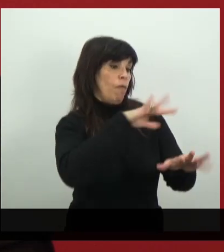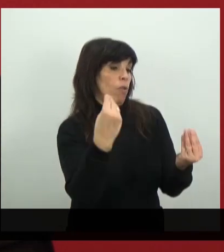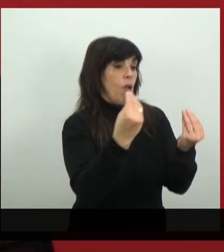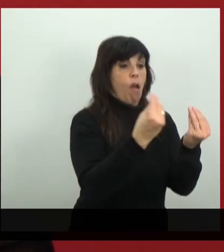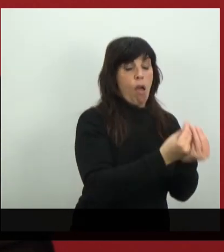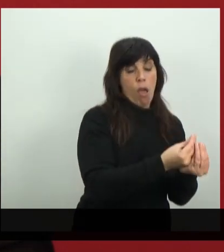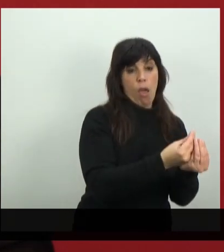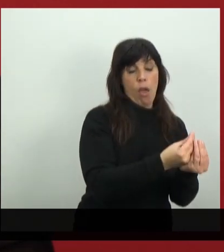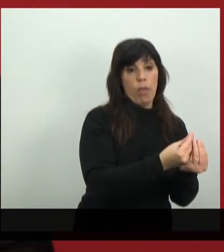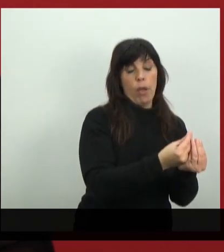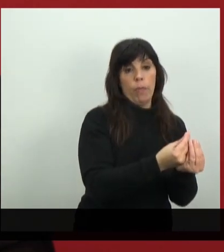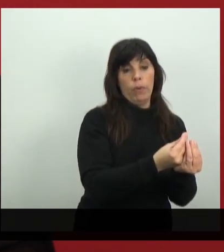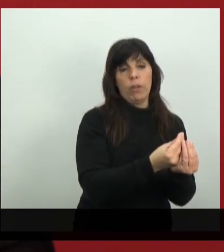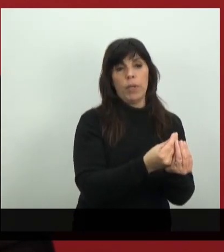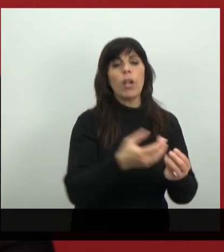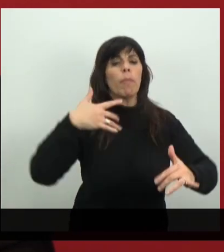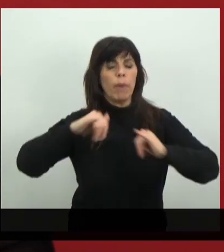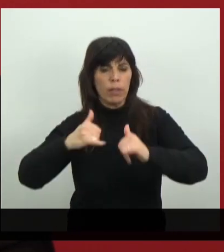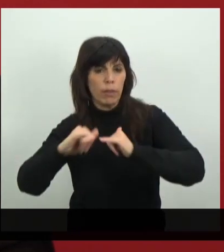que estés presente y aprendas.